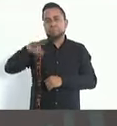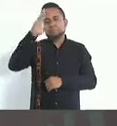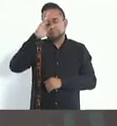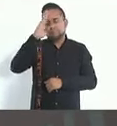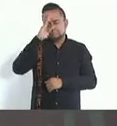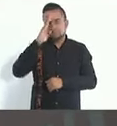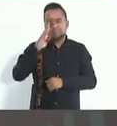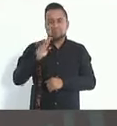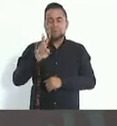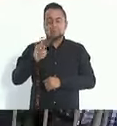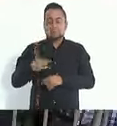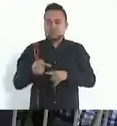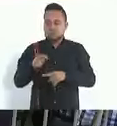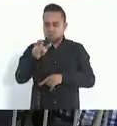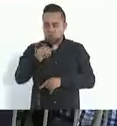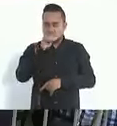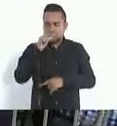cuánto padeció